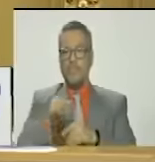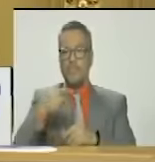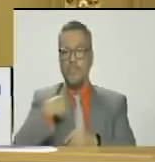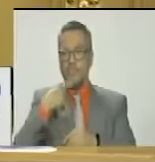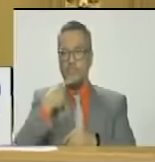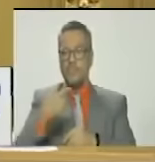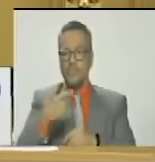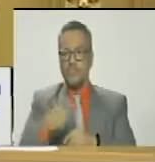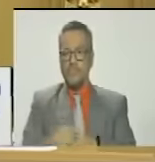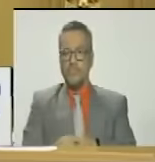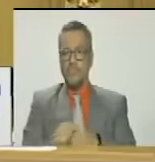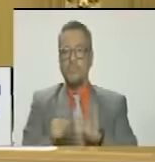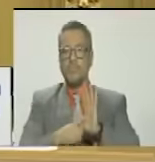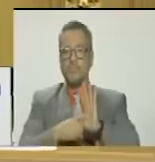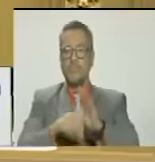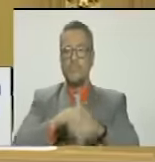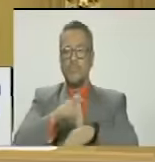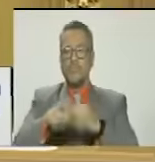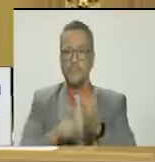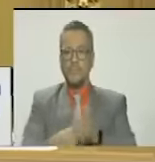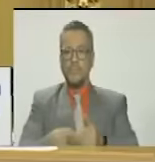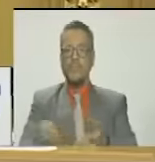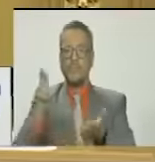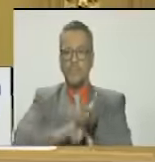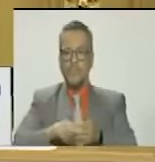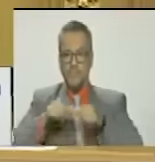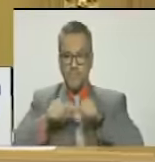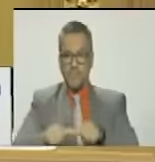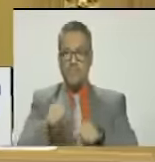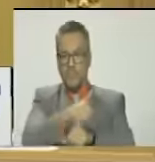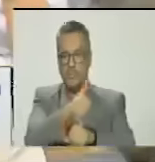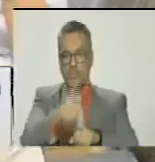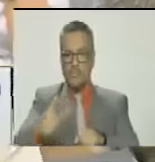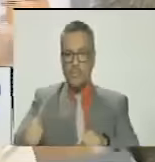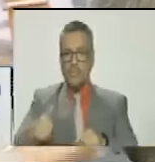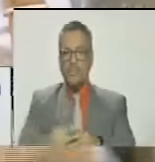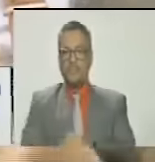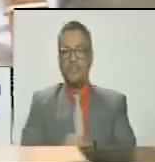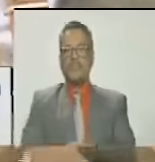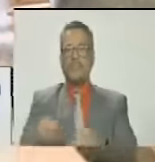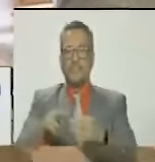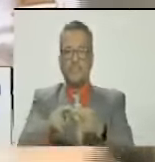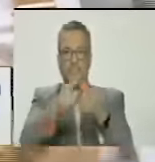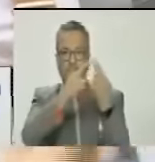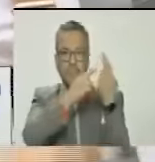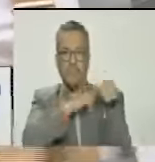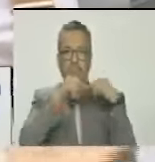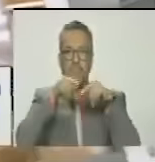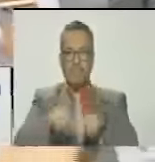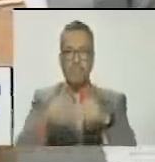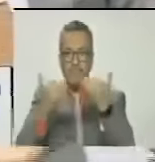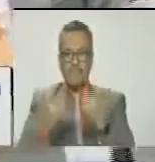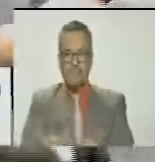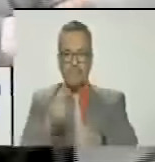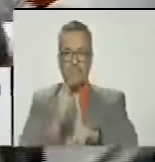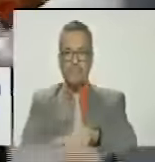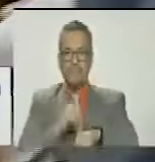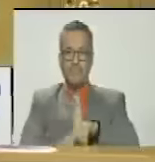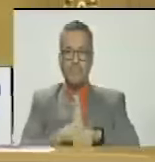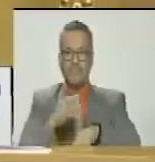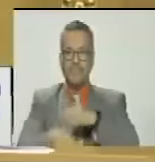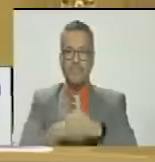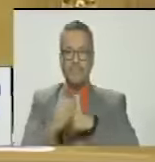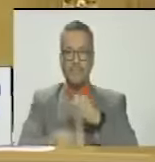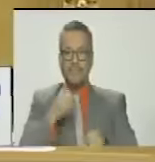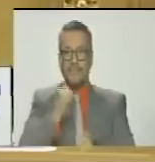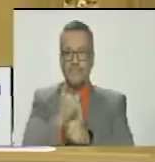propongo ante esta plenaria la ratificación de cada uno de ellos en las responsabilidades que hasta ahora han